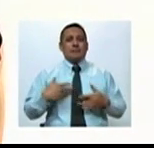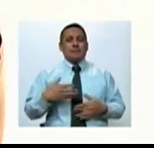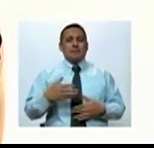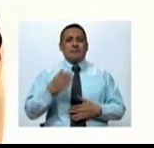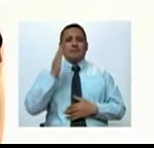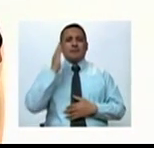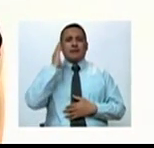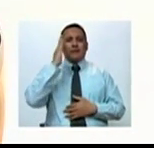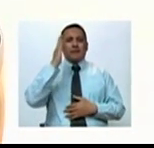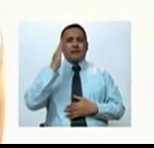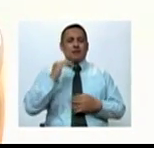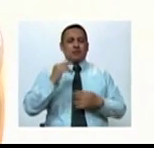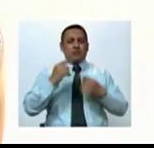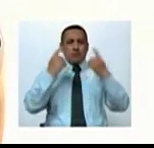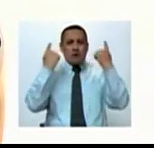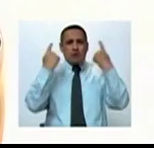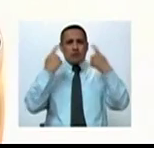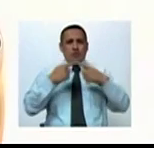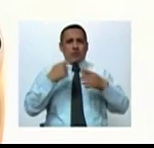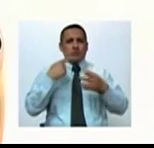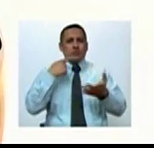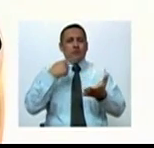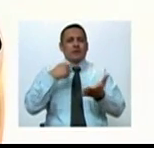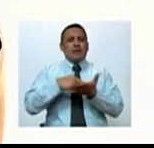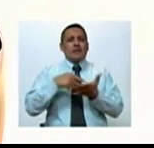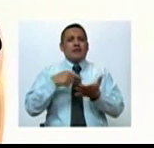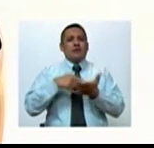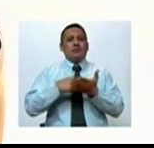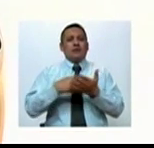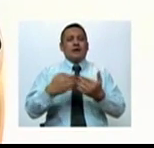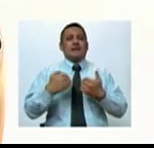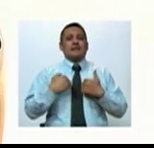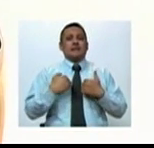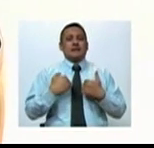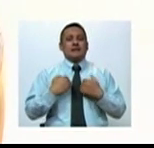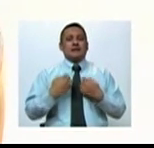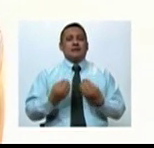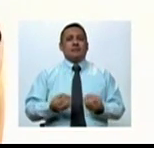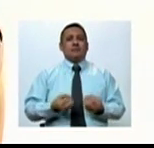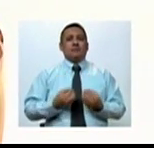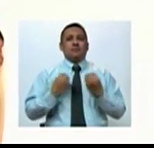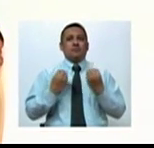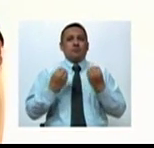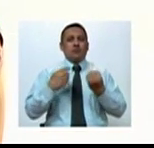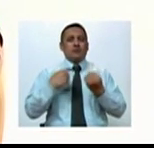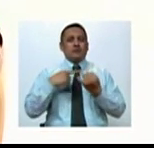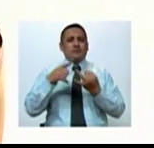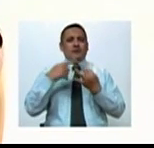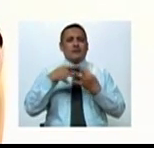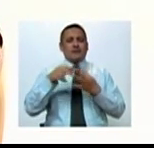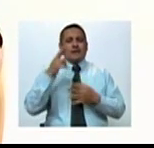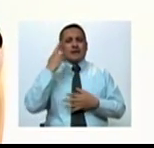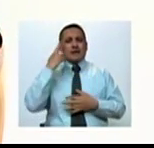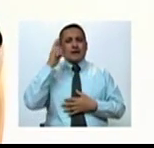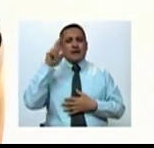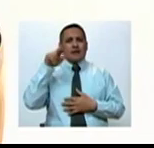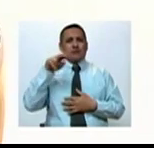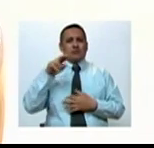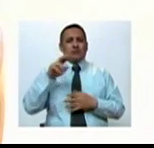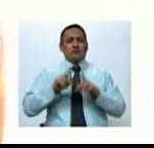poner en efectivo una deuda que uno tiene por razón de alguna